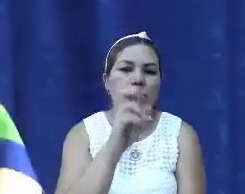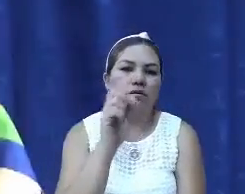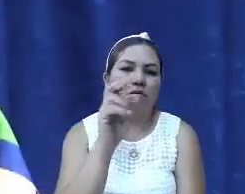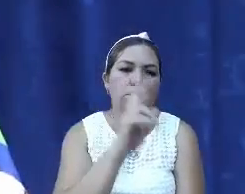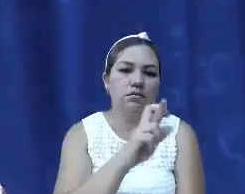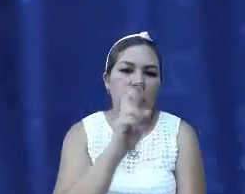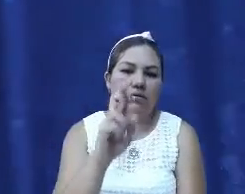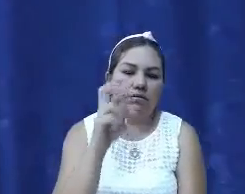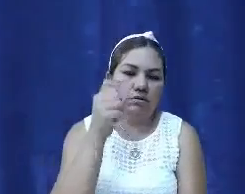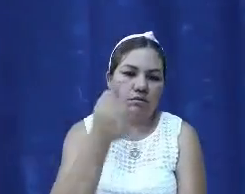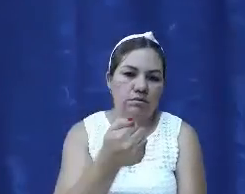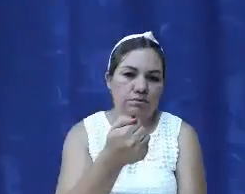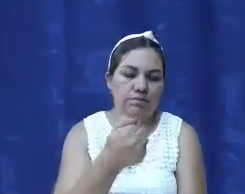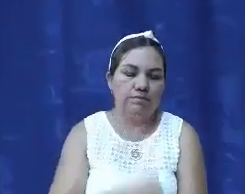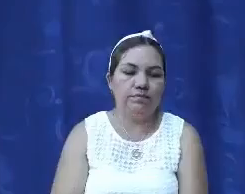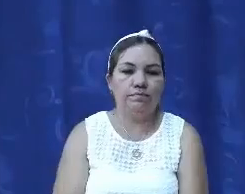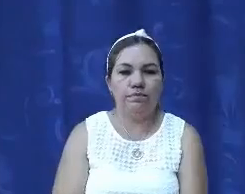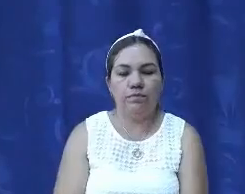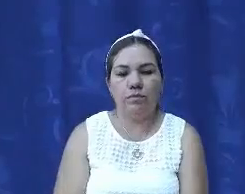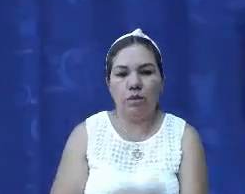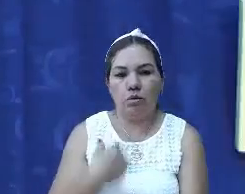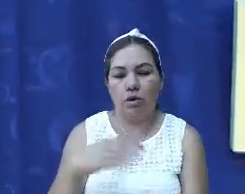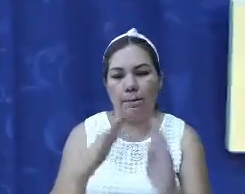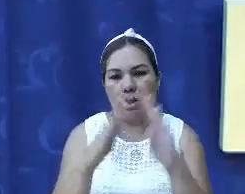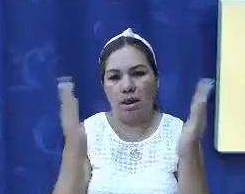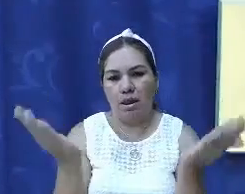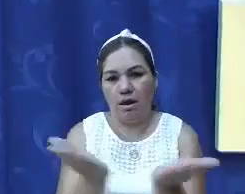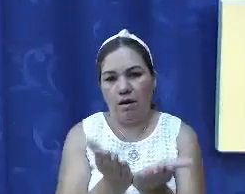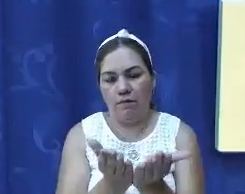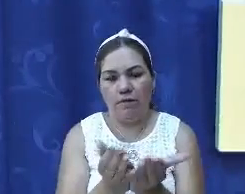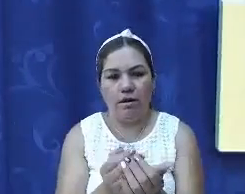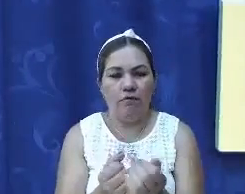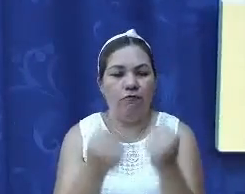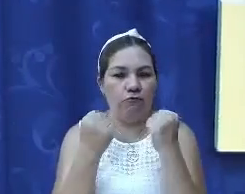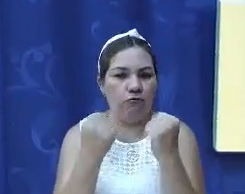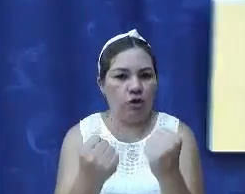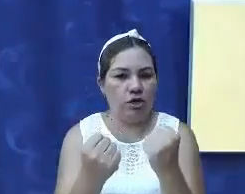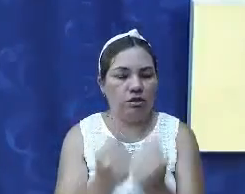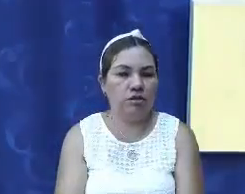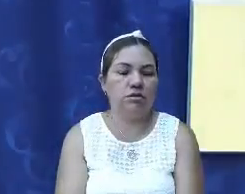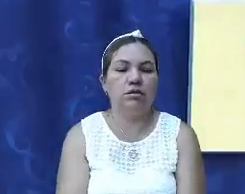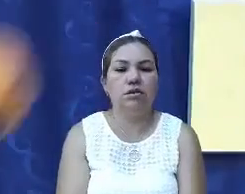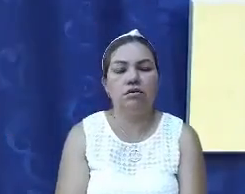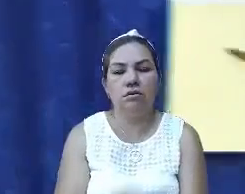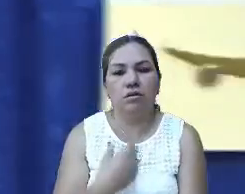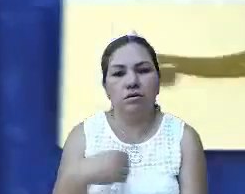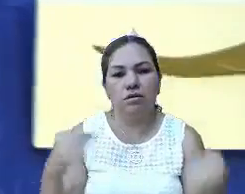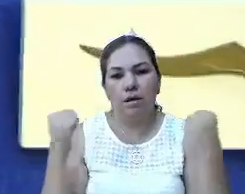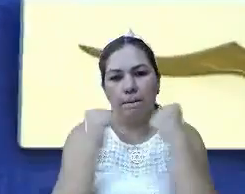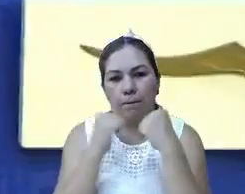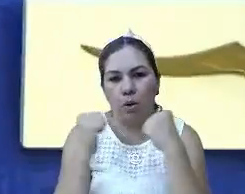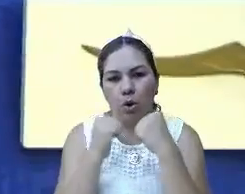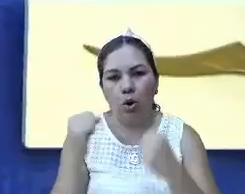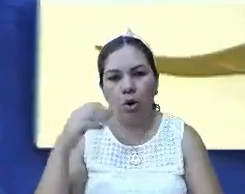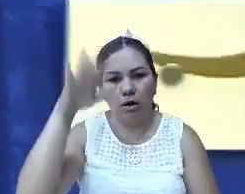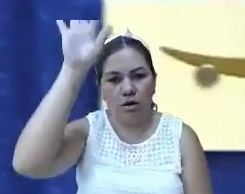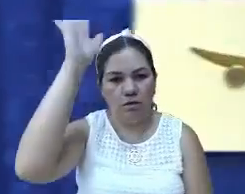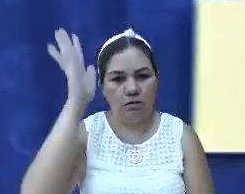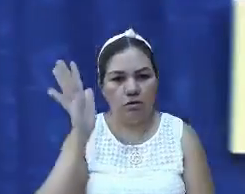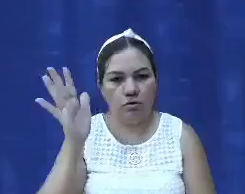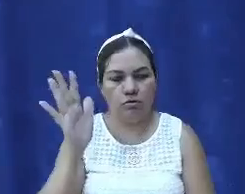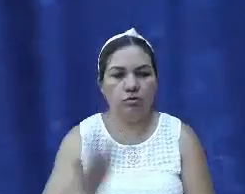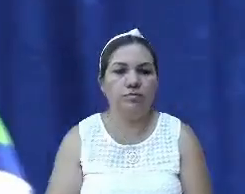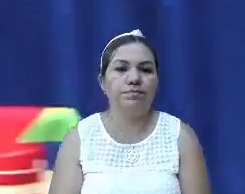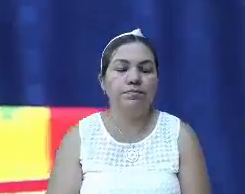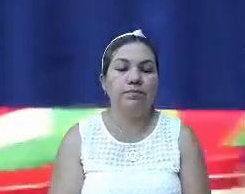fuerte que nos infunda el temor a Dios, y eso representa la unción de Micaía. La unción que te dice